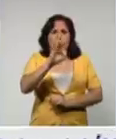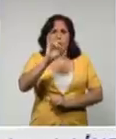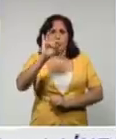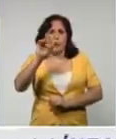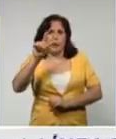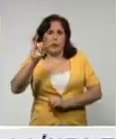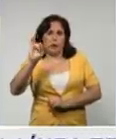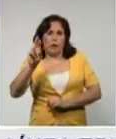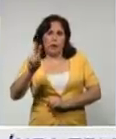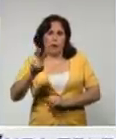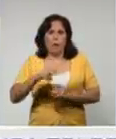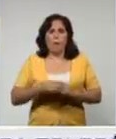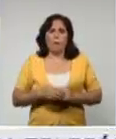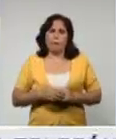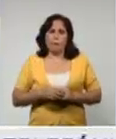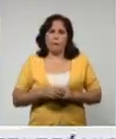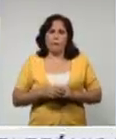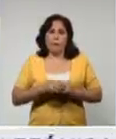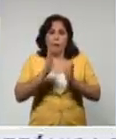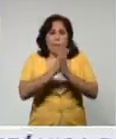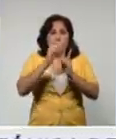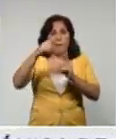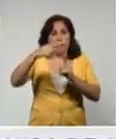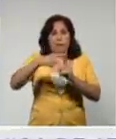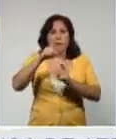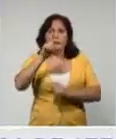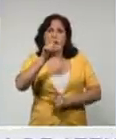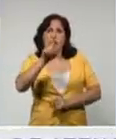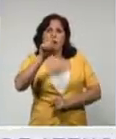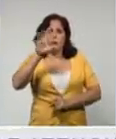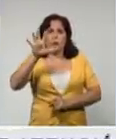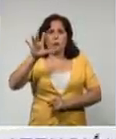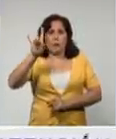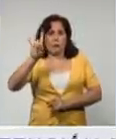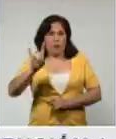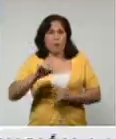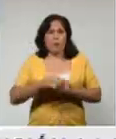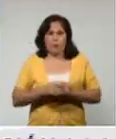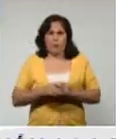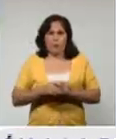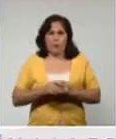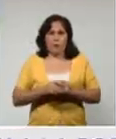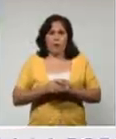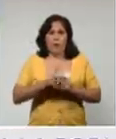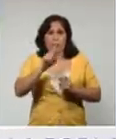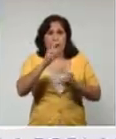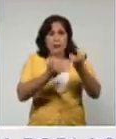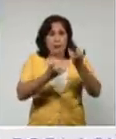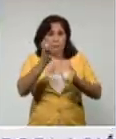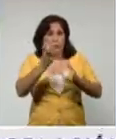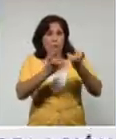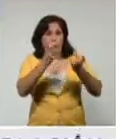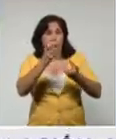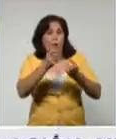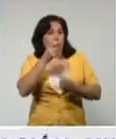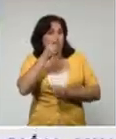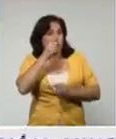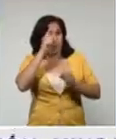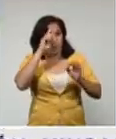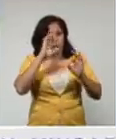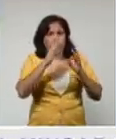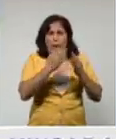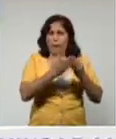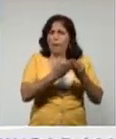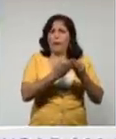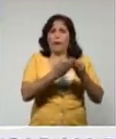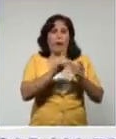2.872, de Matanzas 159, de Cienfuegos que mantiene una vigilancia a